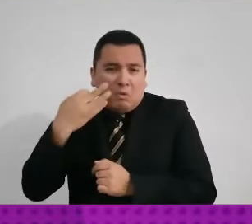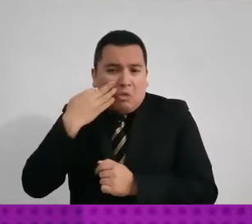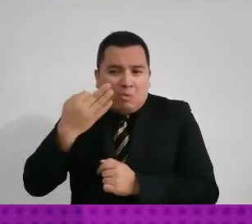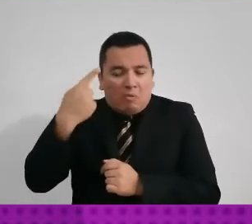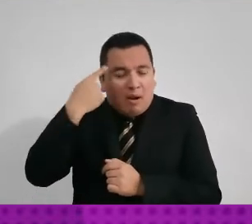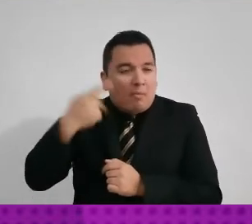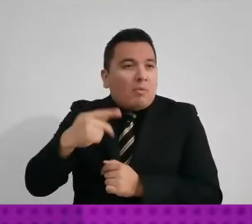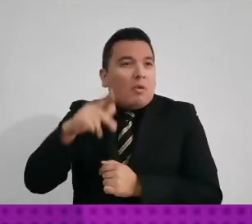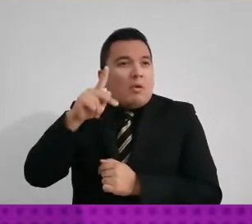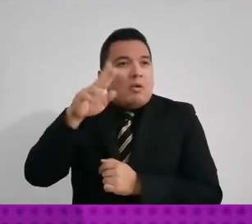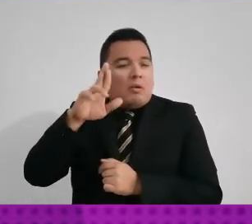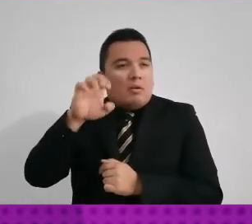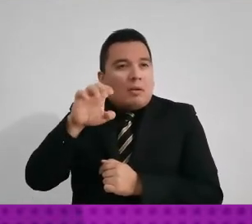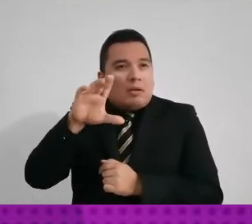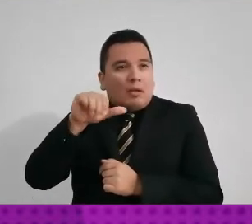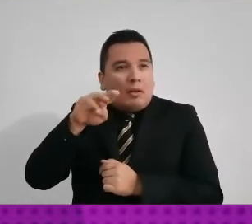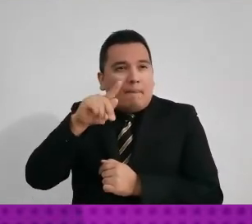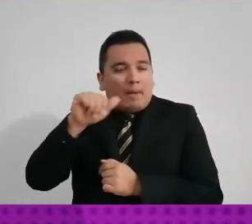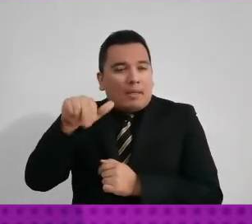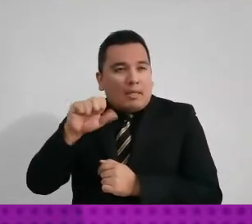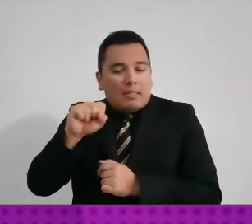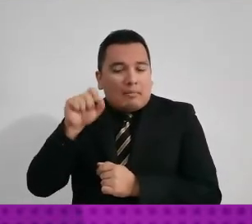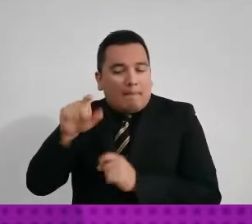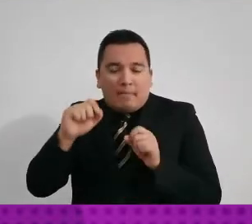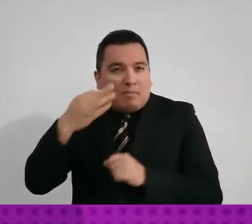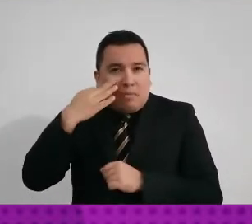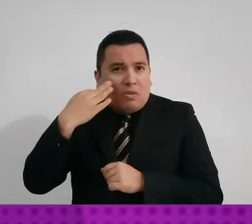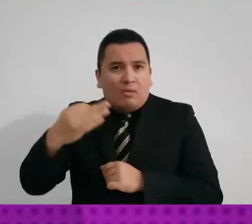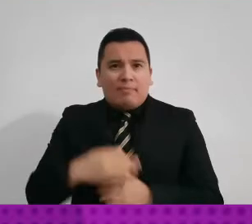tiempo para hacer sus precampañas